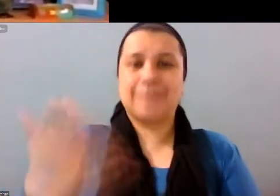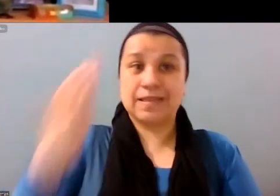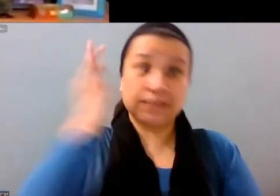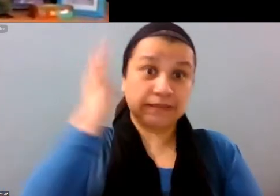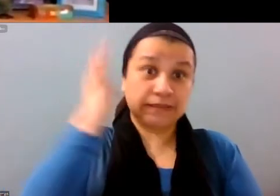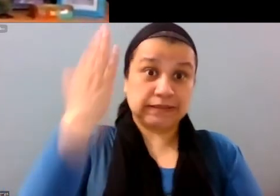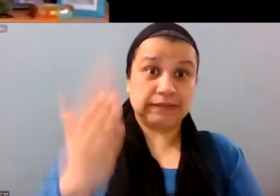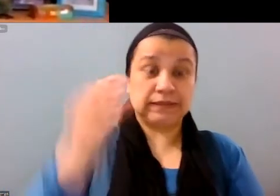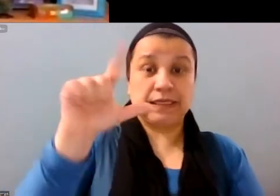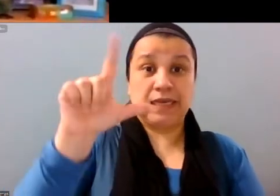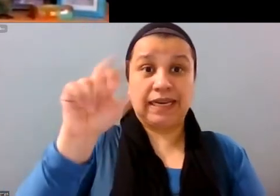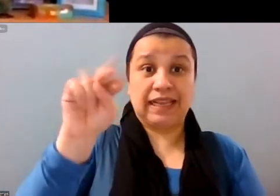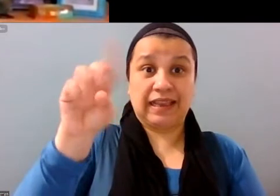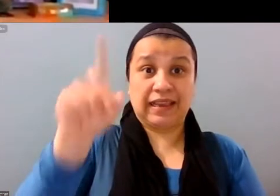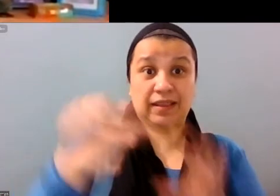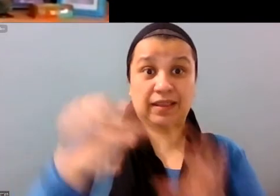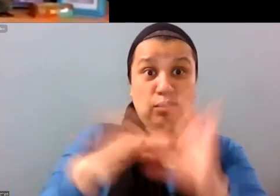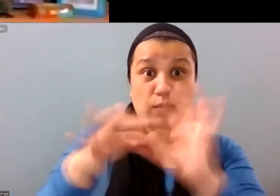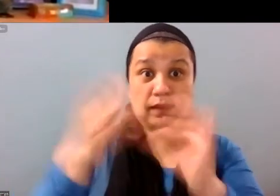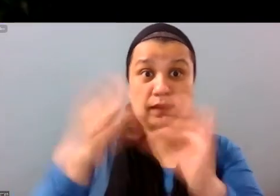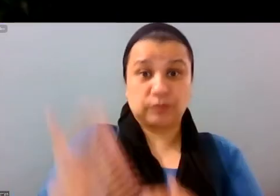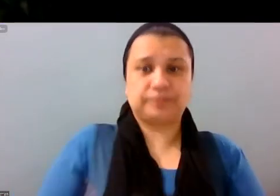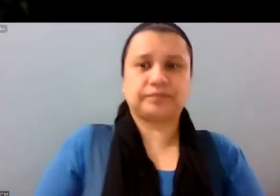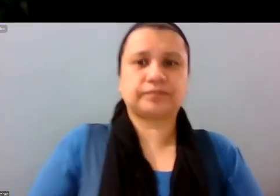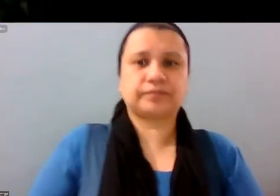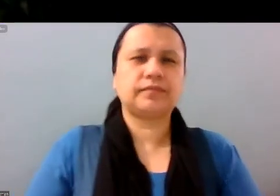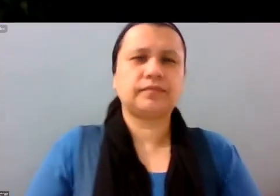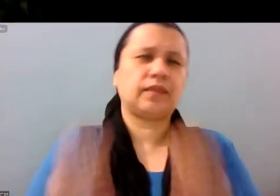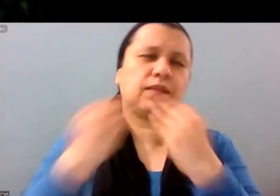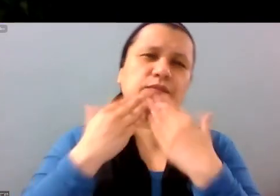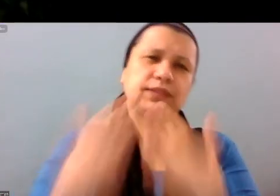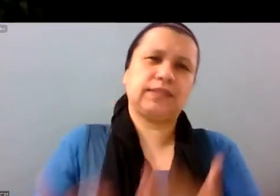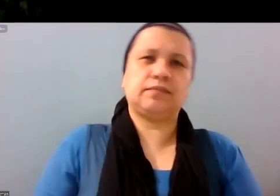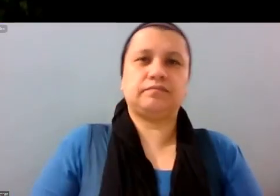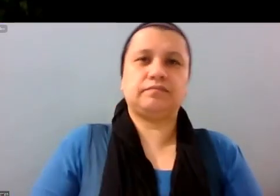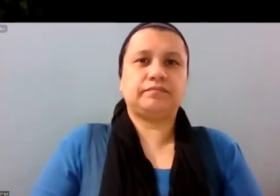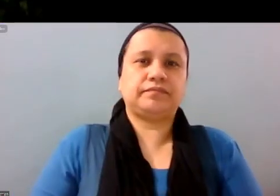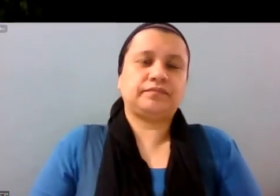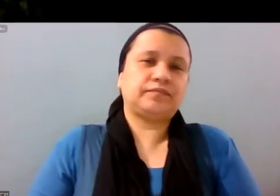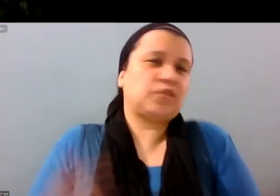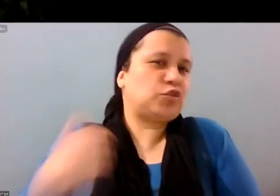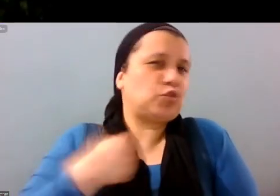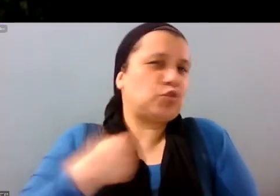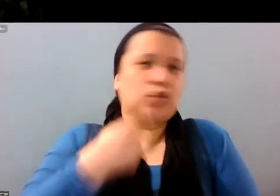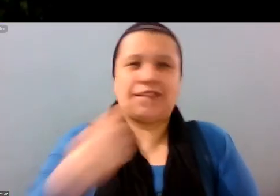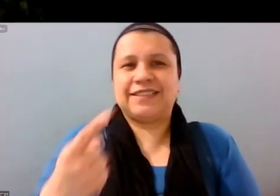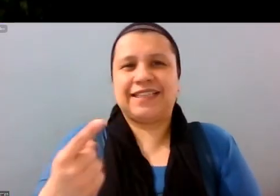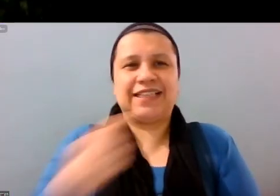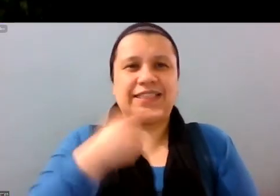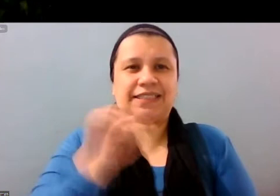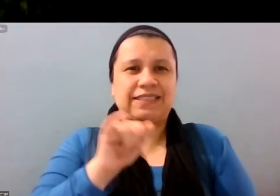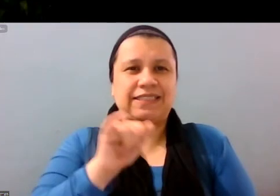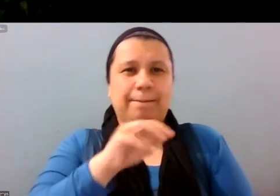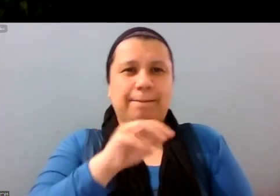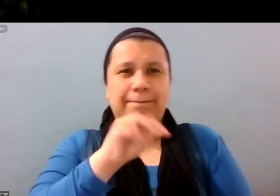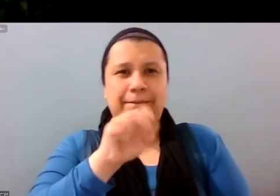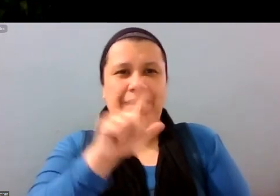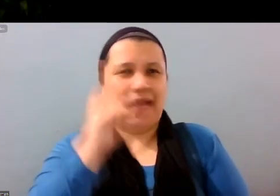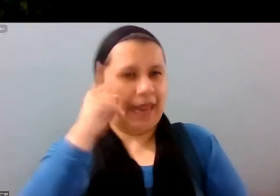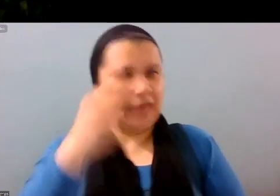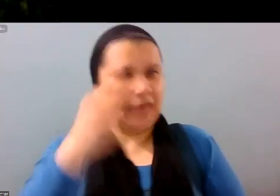hacer sus comentarios muchas gracias no retomando lo que decía Melania estamos para servirles y esto